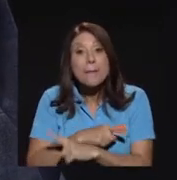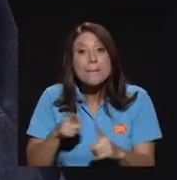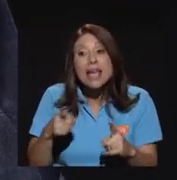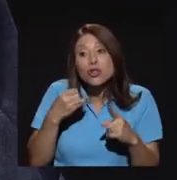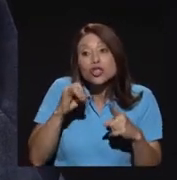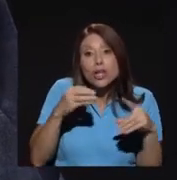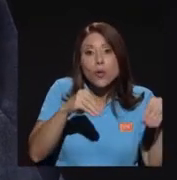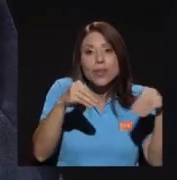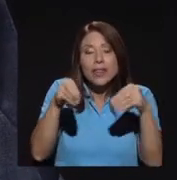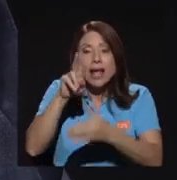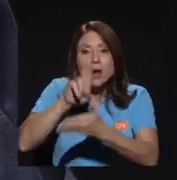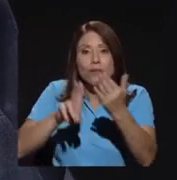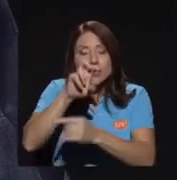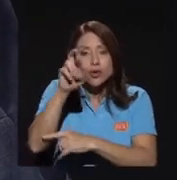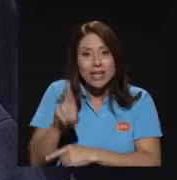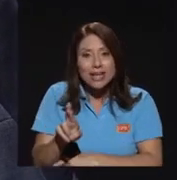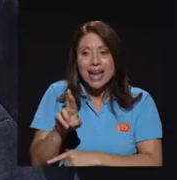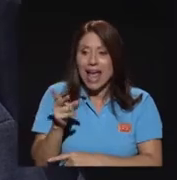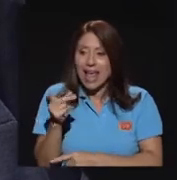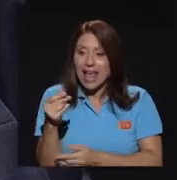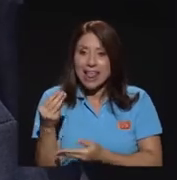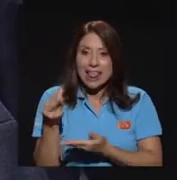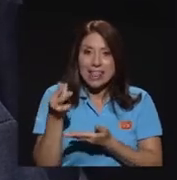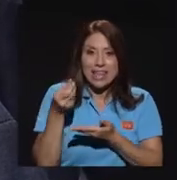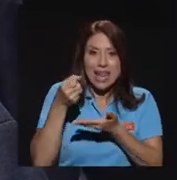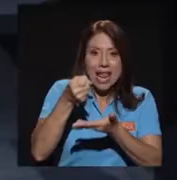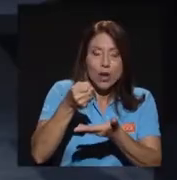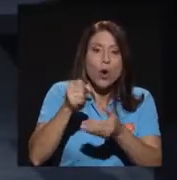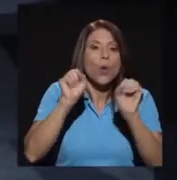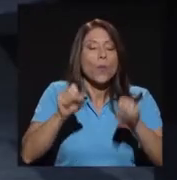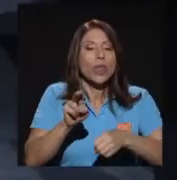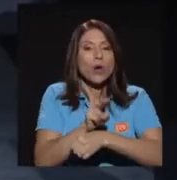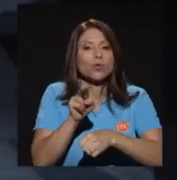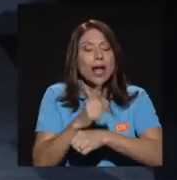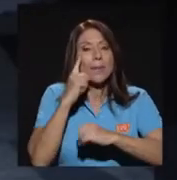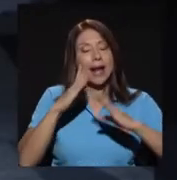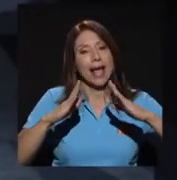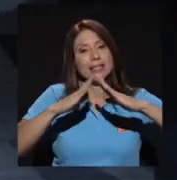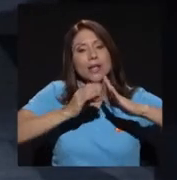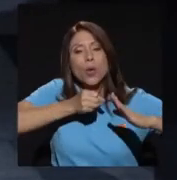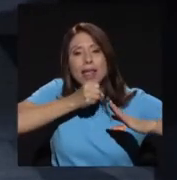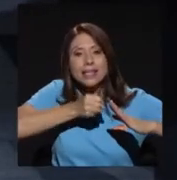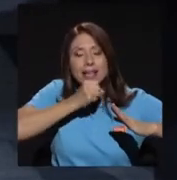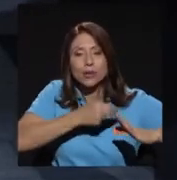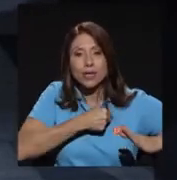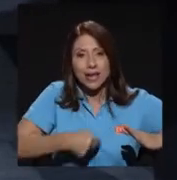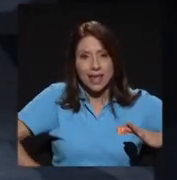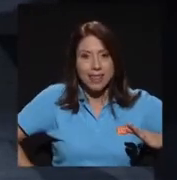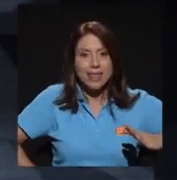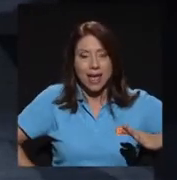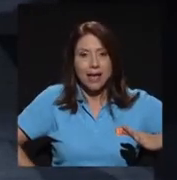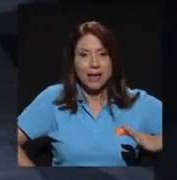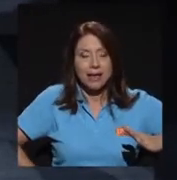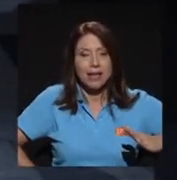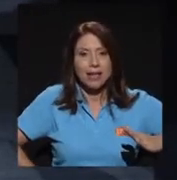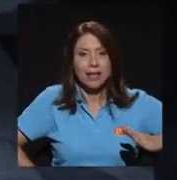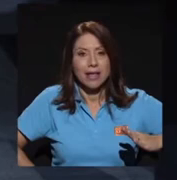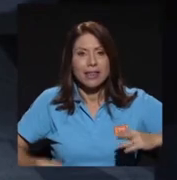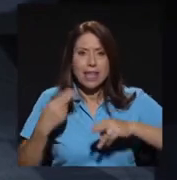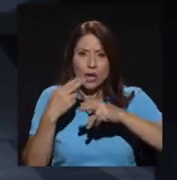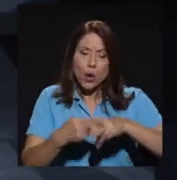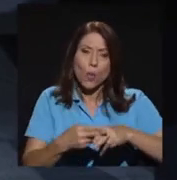dinero podían usarlo como lo usaron para haciendo ancianos que tiene en heredia el